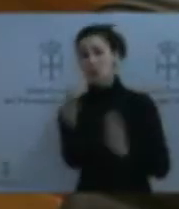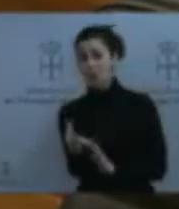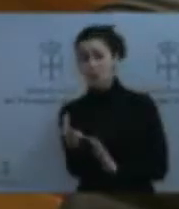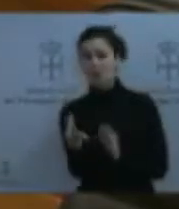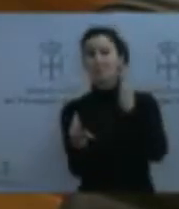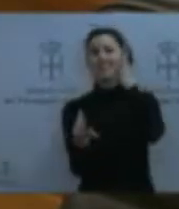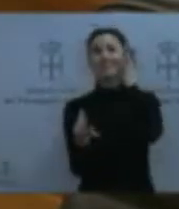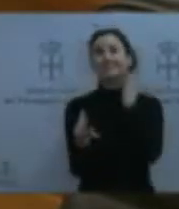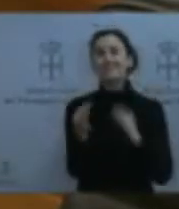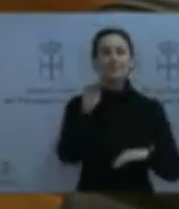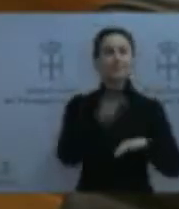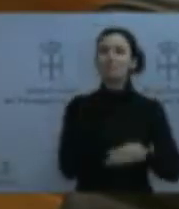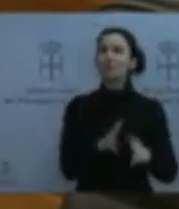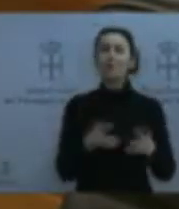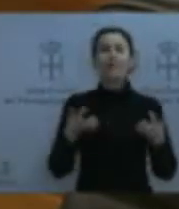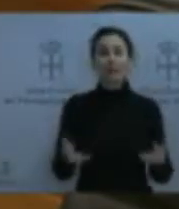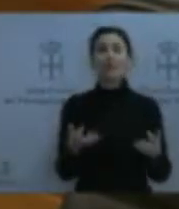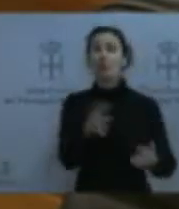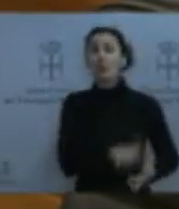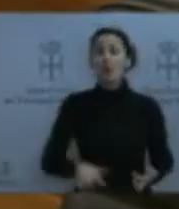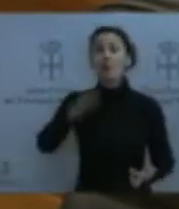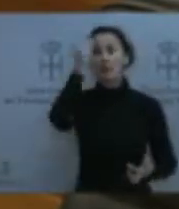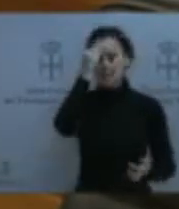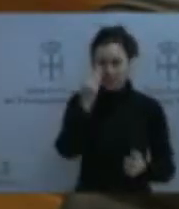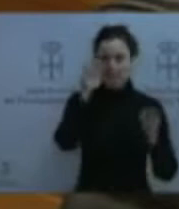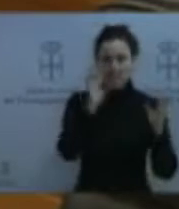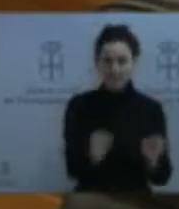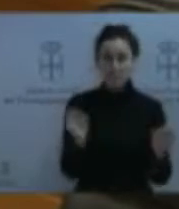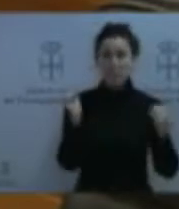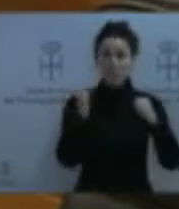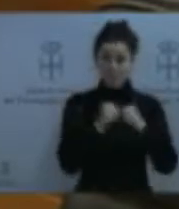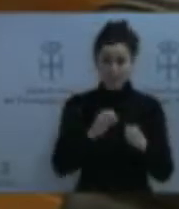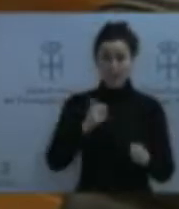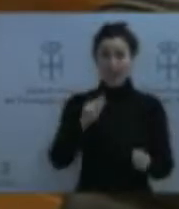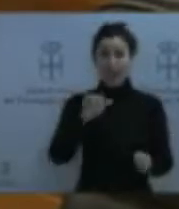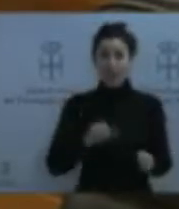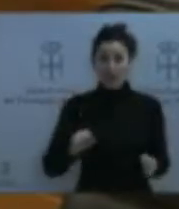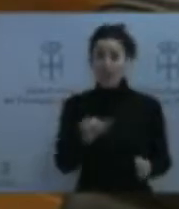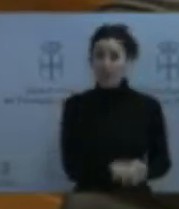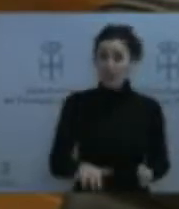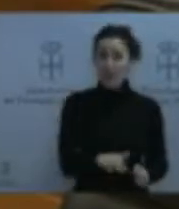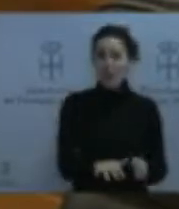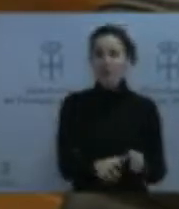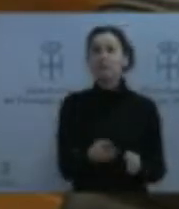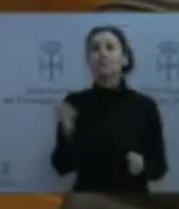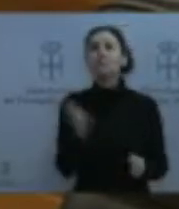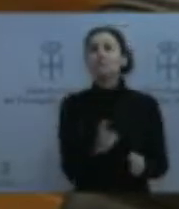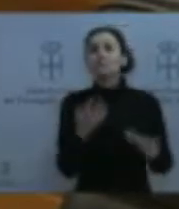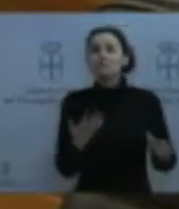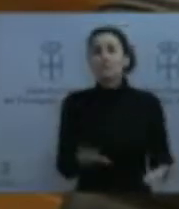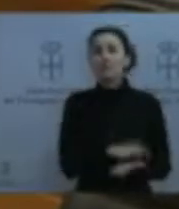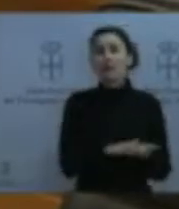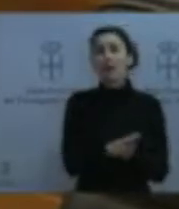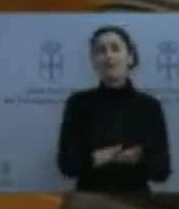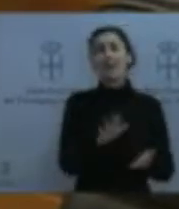extraer la piedra caliza de la zona? Y yo le he dicho que el proyecto habla de piedra caliza del país. Y sí, señoría, es así.